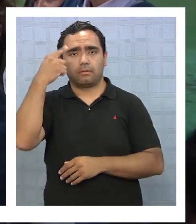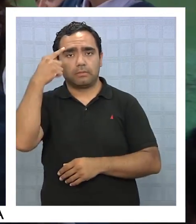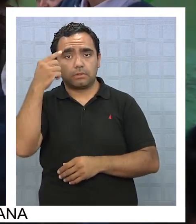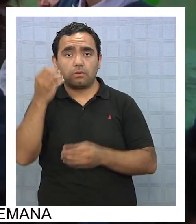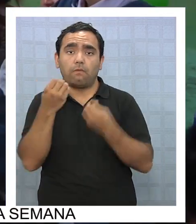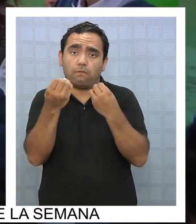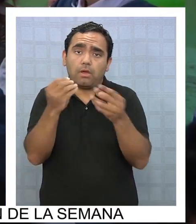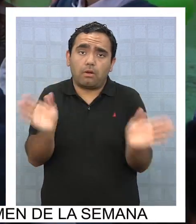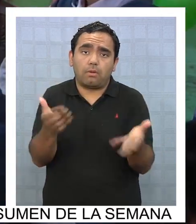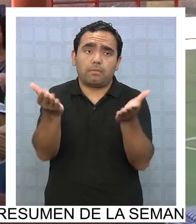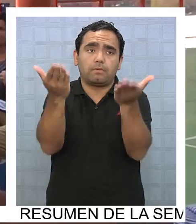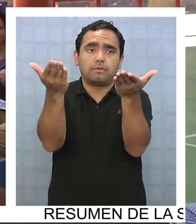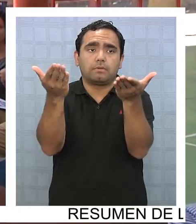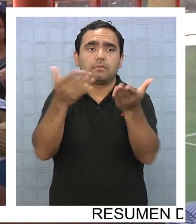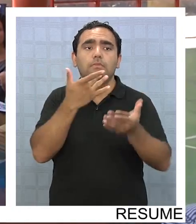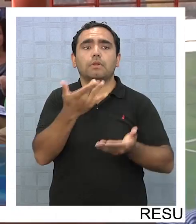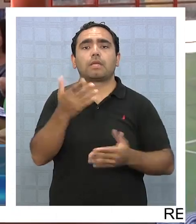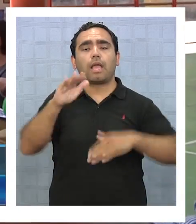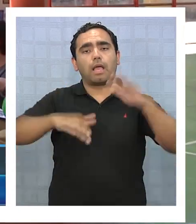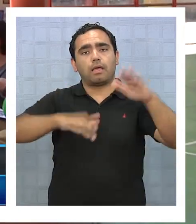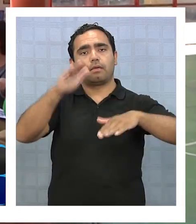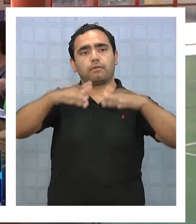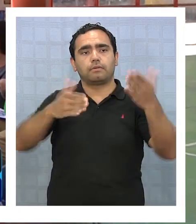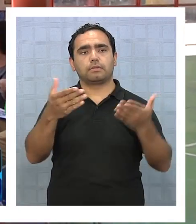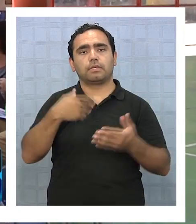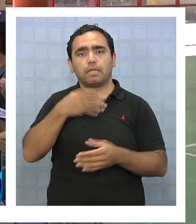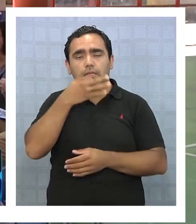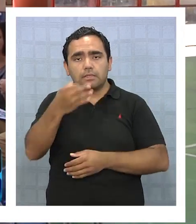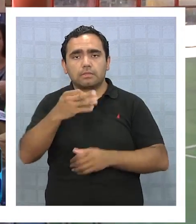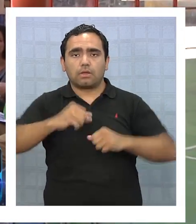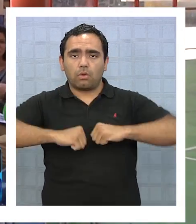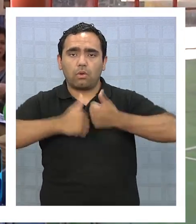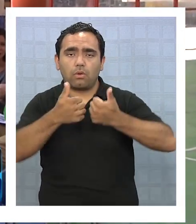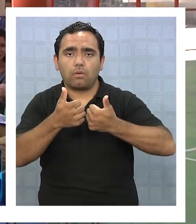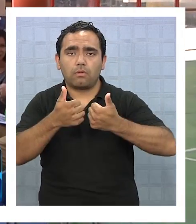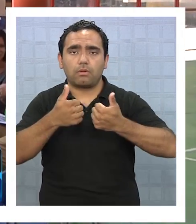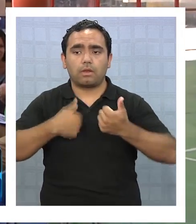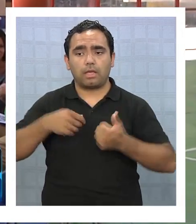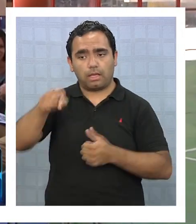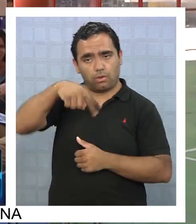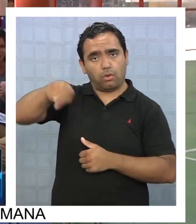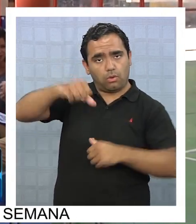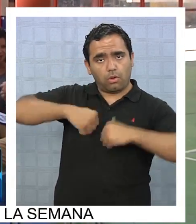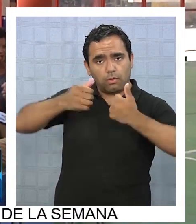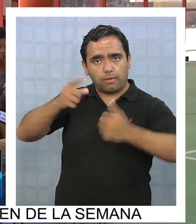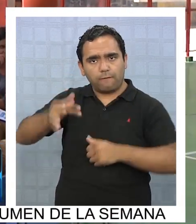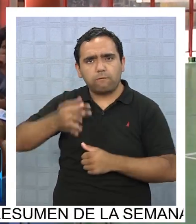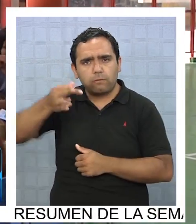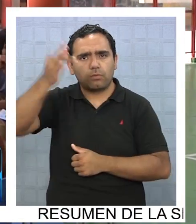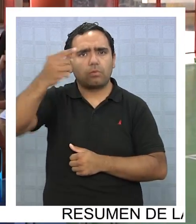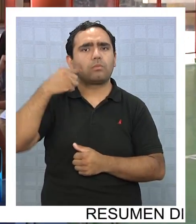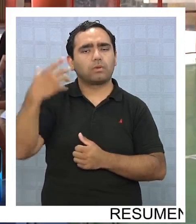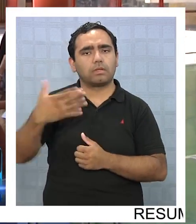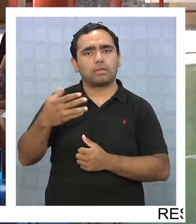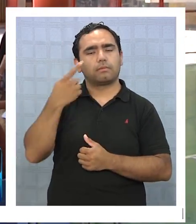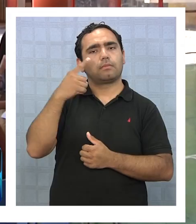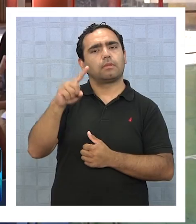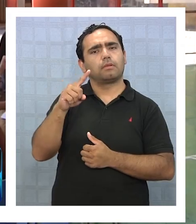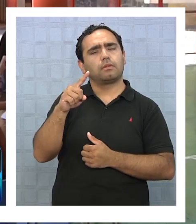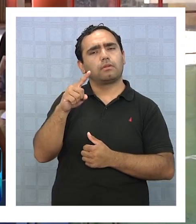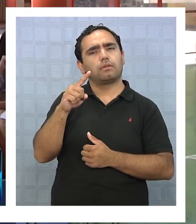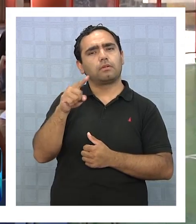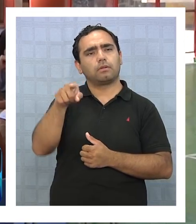fomentación porque muchas veces se dice que los jóvenes son como el futuro del país, entonces el hecho de que tengan